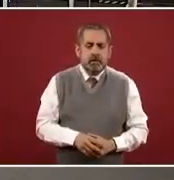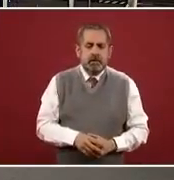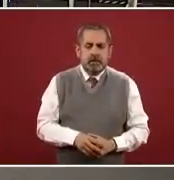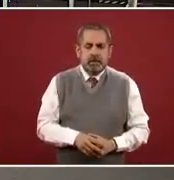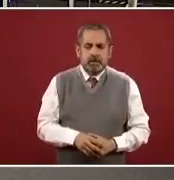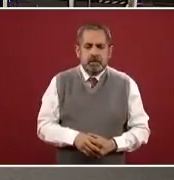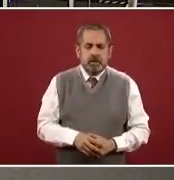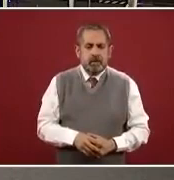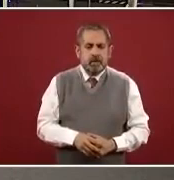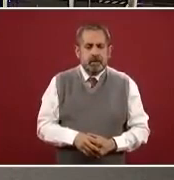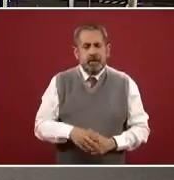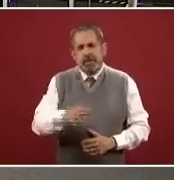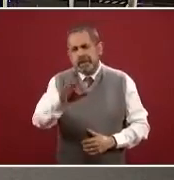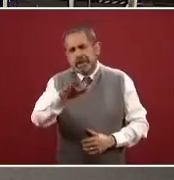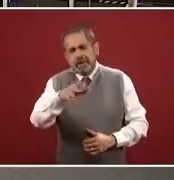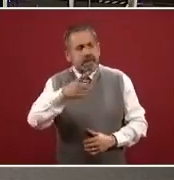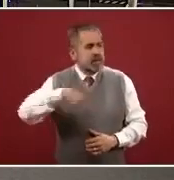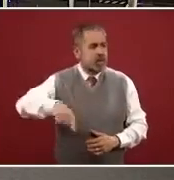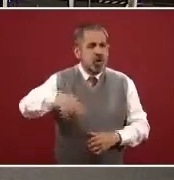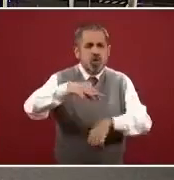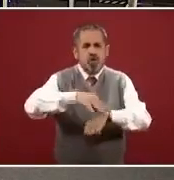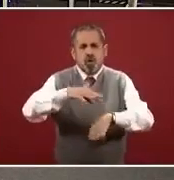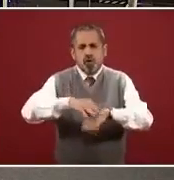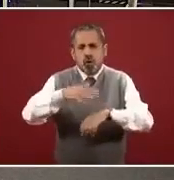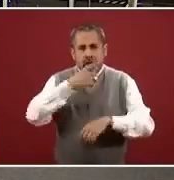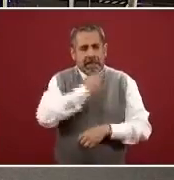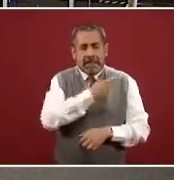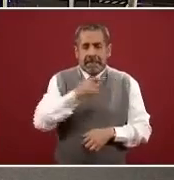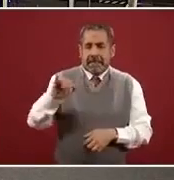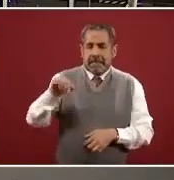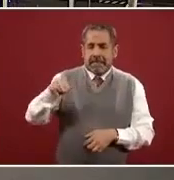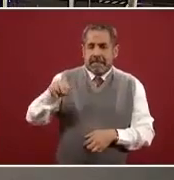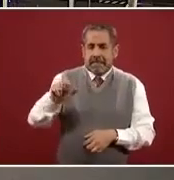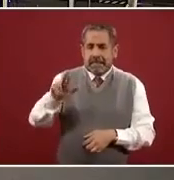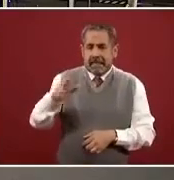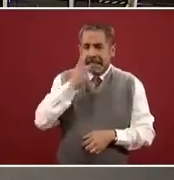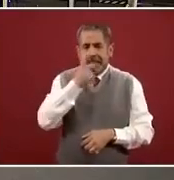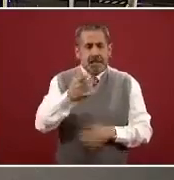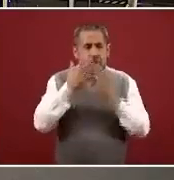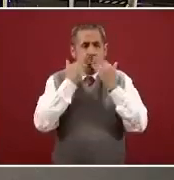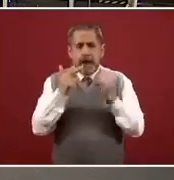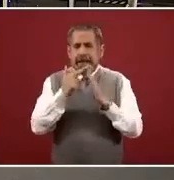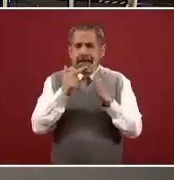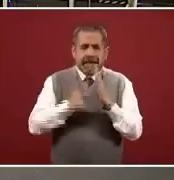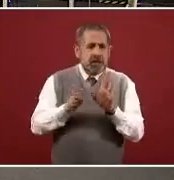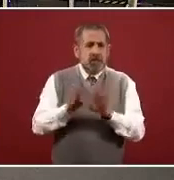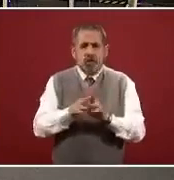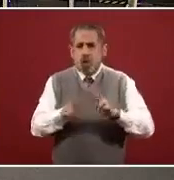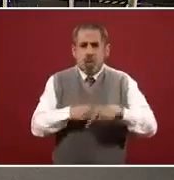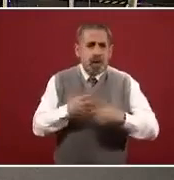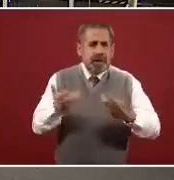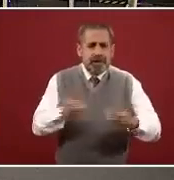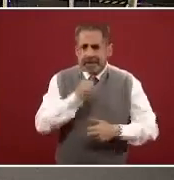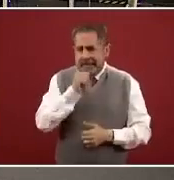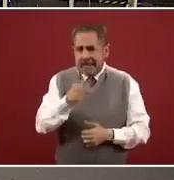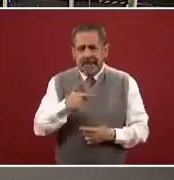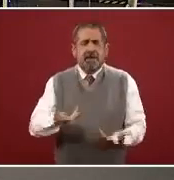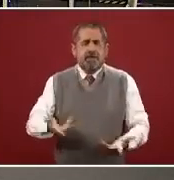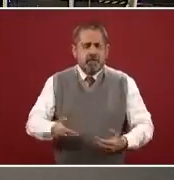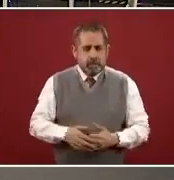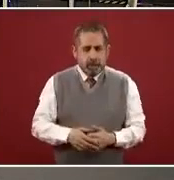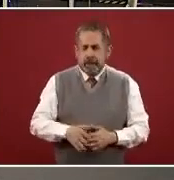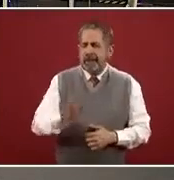Correcto. No hay un protocolo de cómo actuar, ni mucho menos de cómo protegerse. El protocolo, de